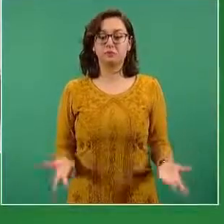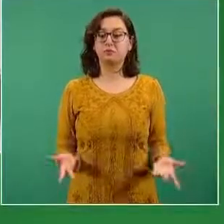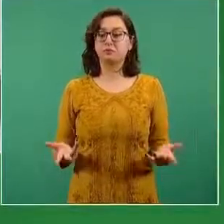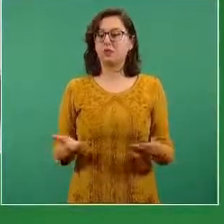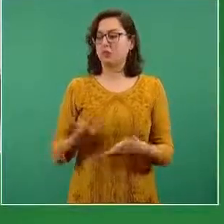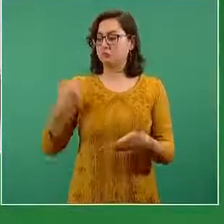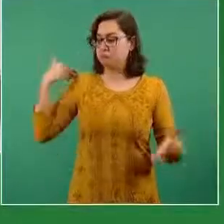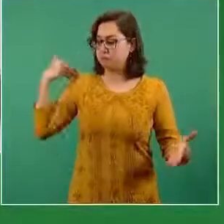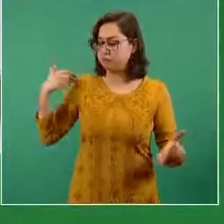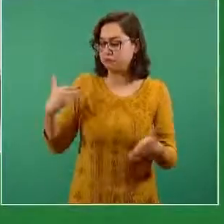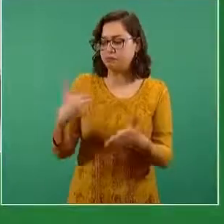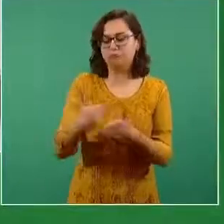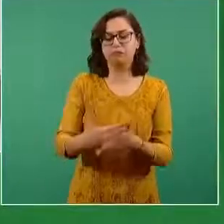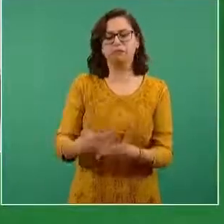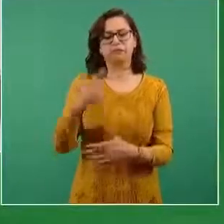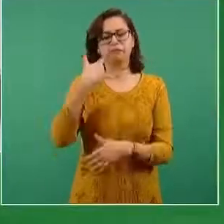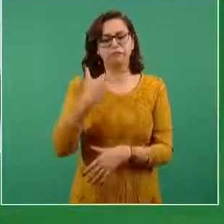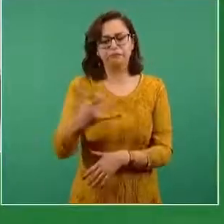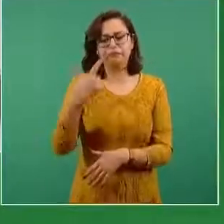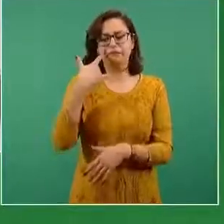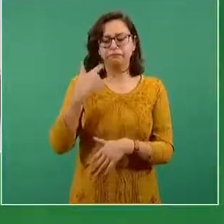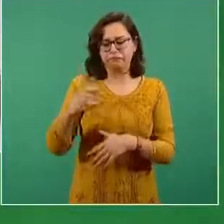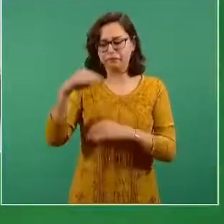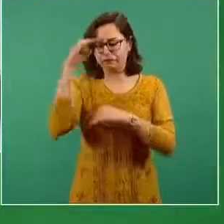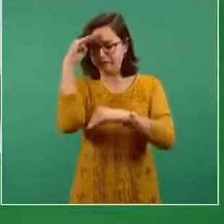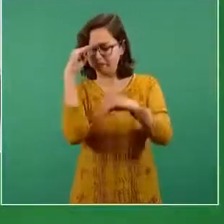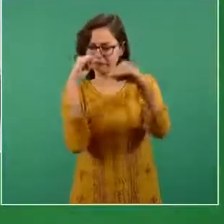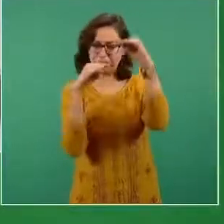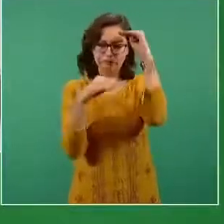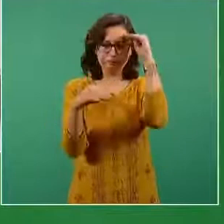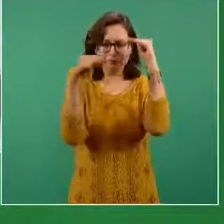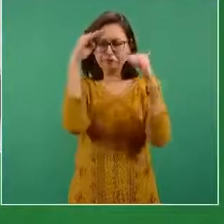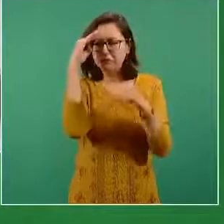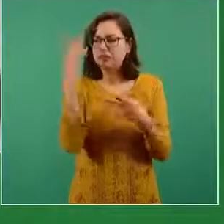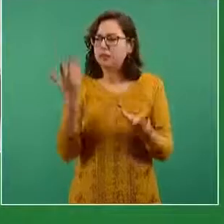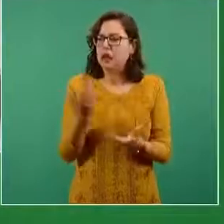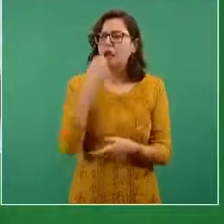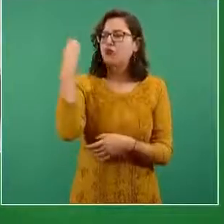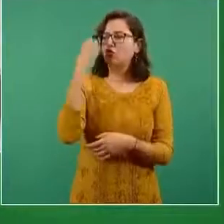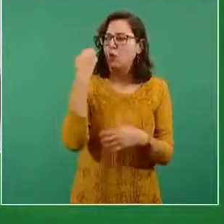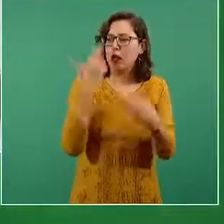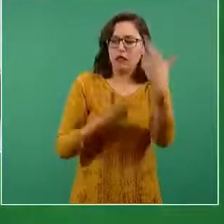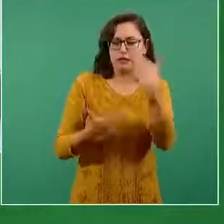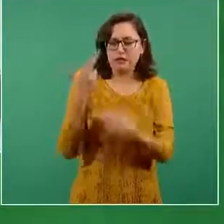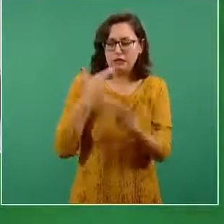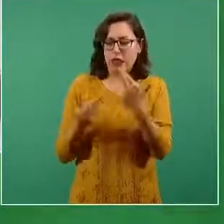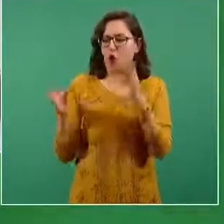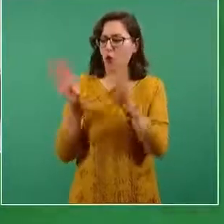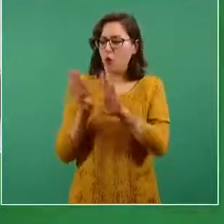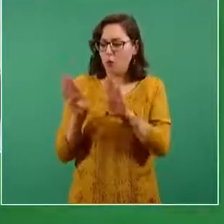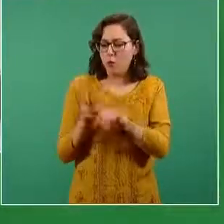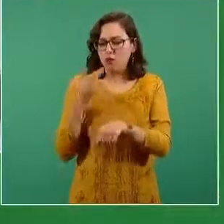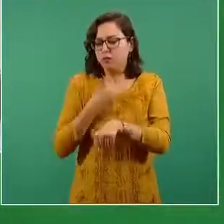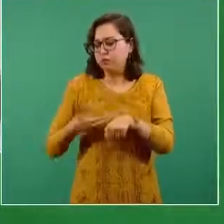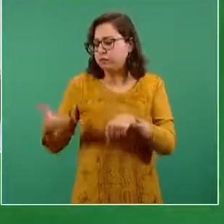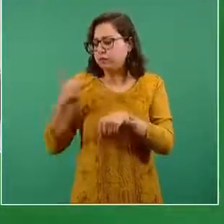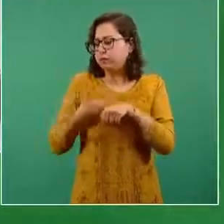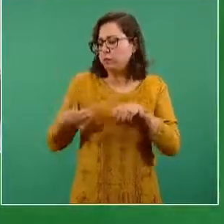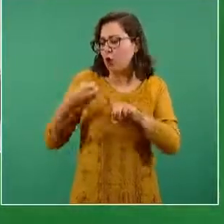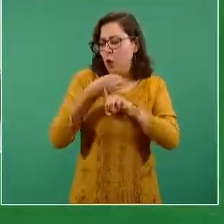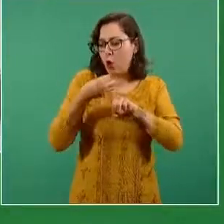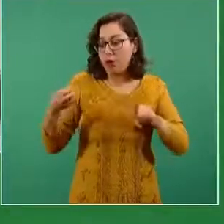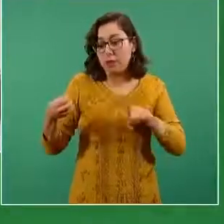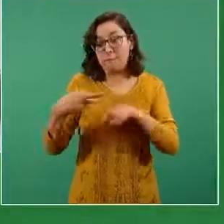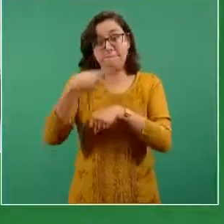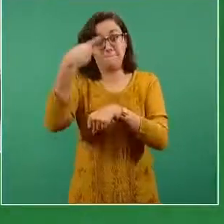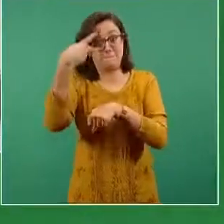tarea, en la organización de cómo regresar a las clases con el menor